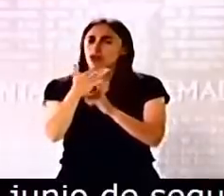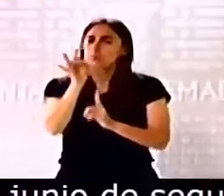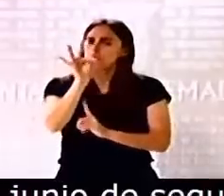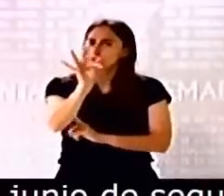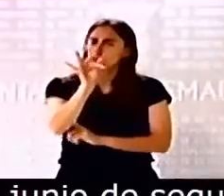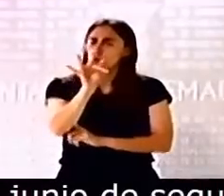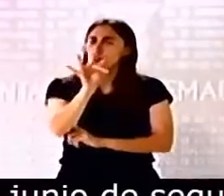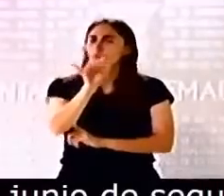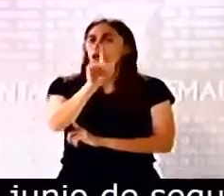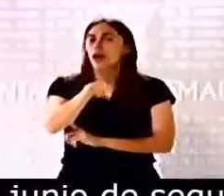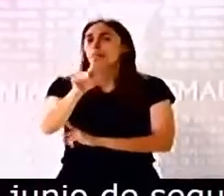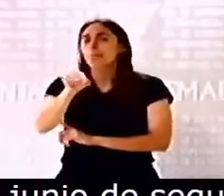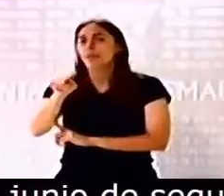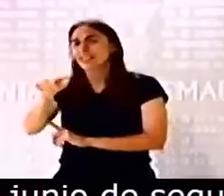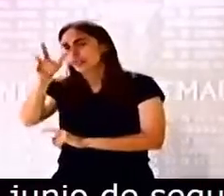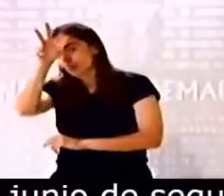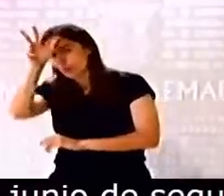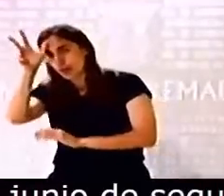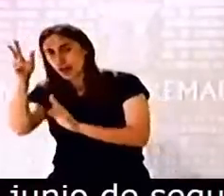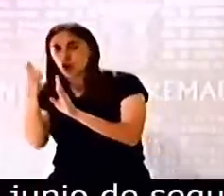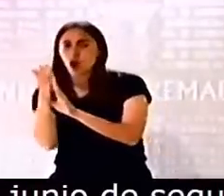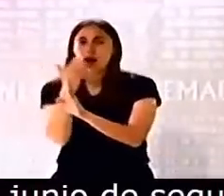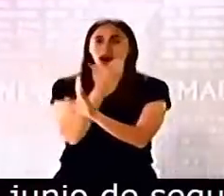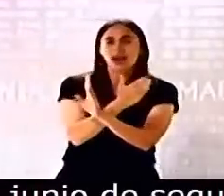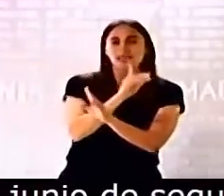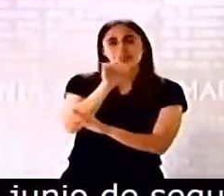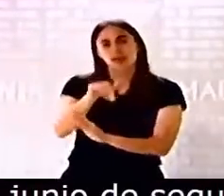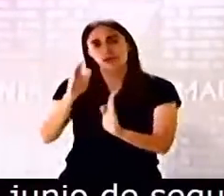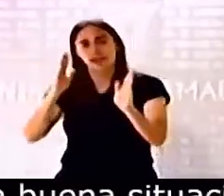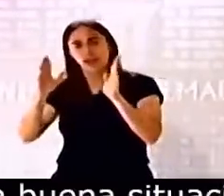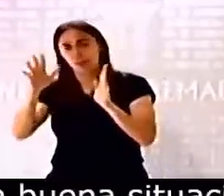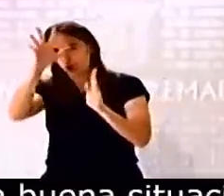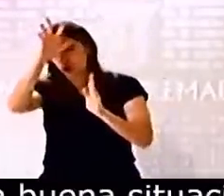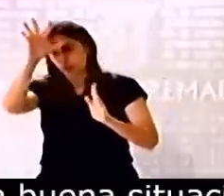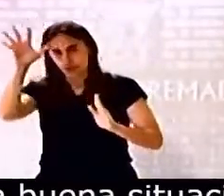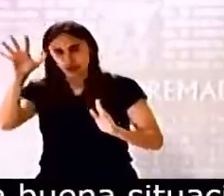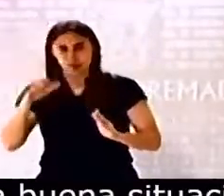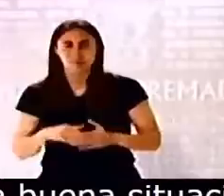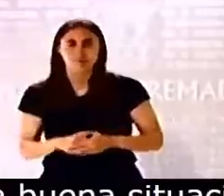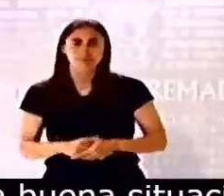meses previos al verano y en esos meses de verano.